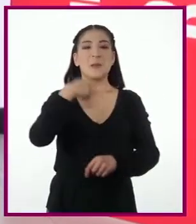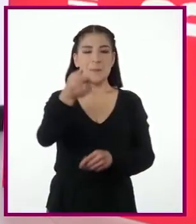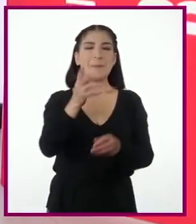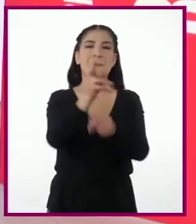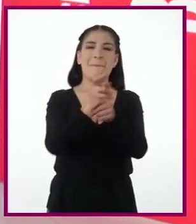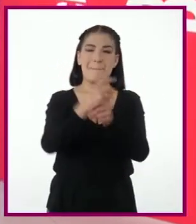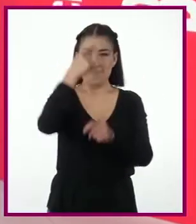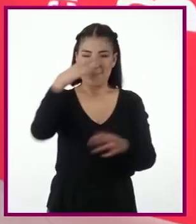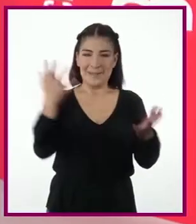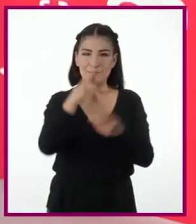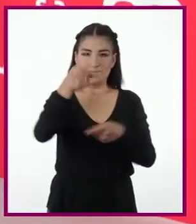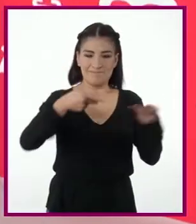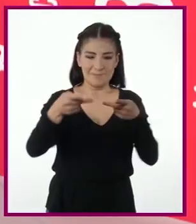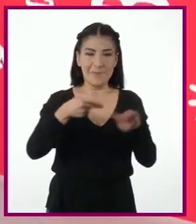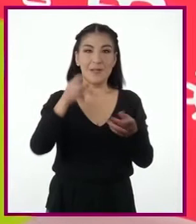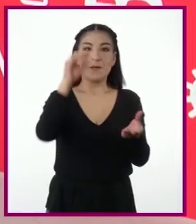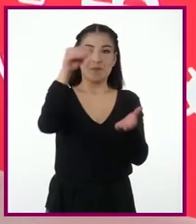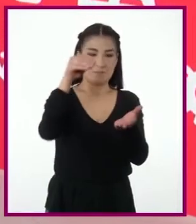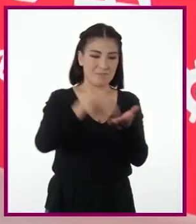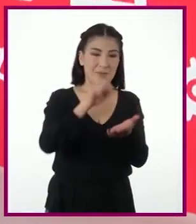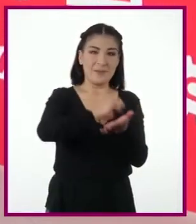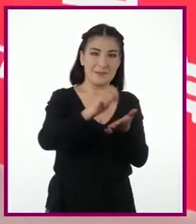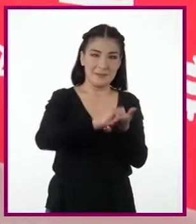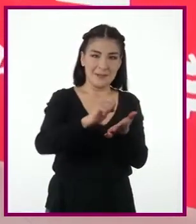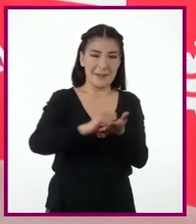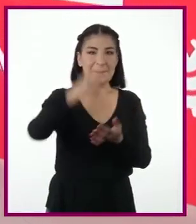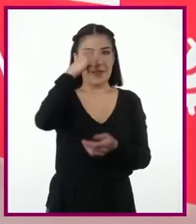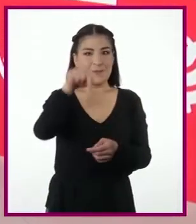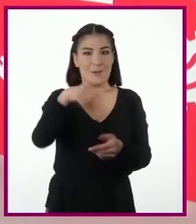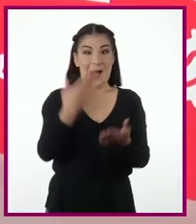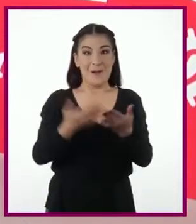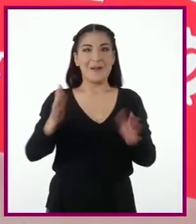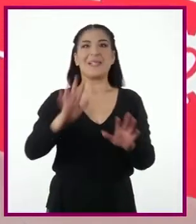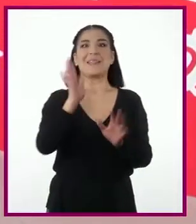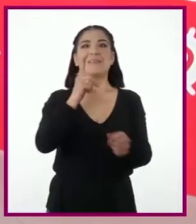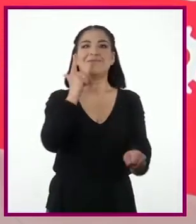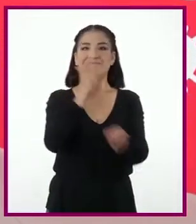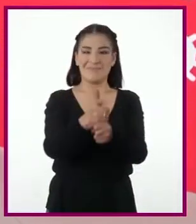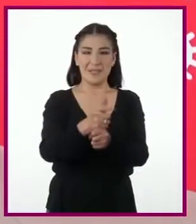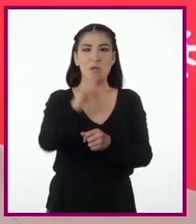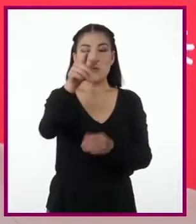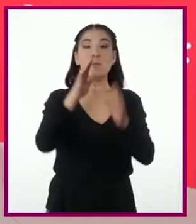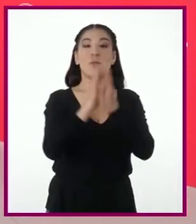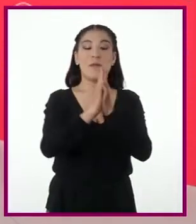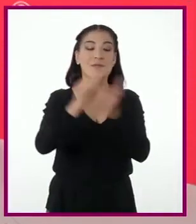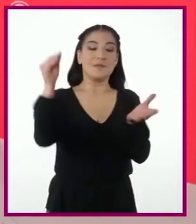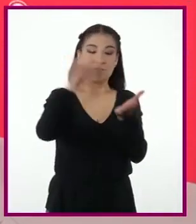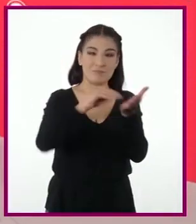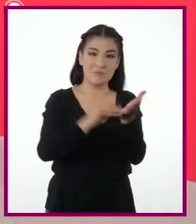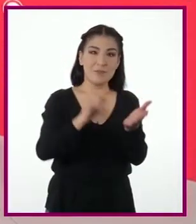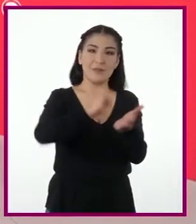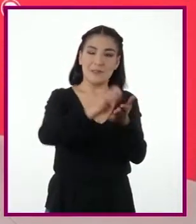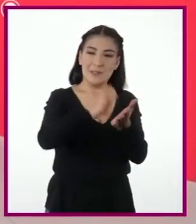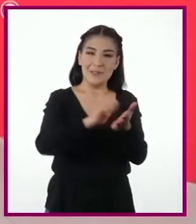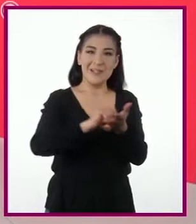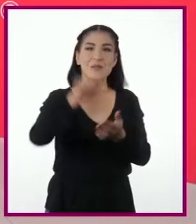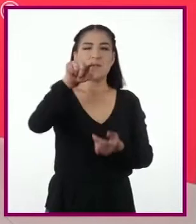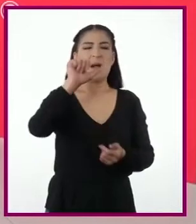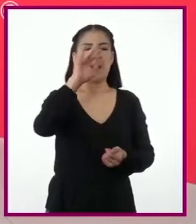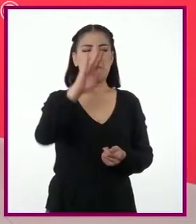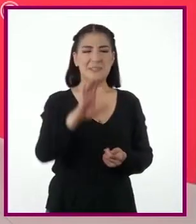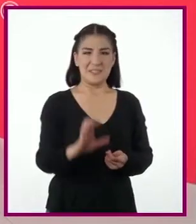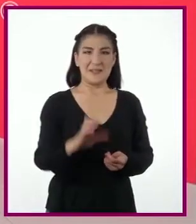nota de los datos tan interesantes que estás a punto de descubrir. Recuerda anotar en tu abecedario biológico todas aquellas palabras que